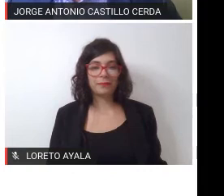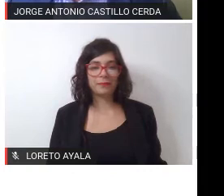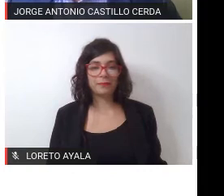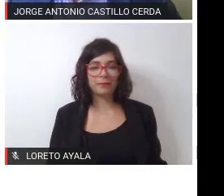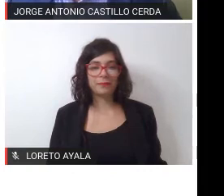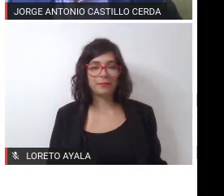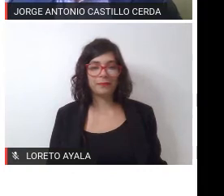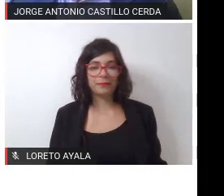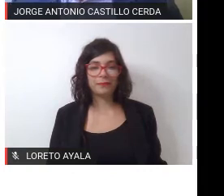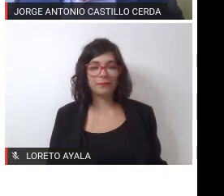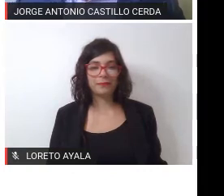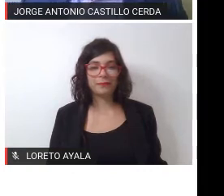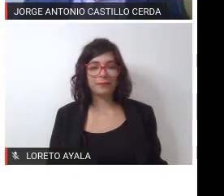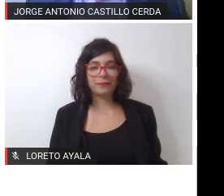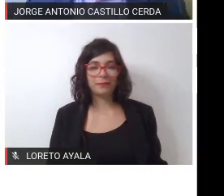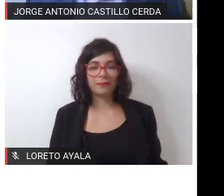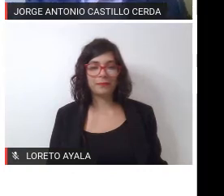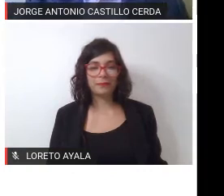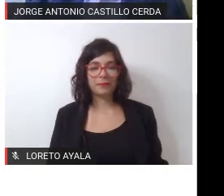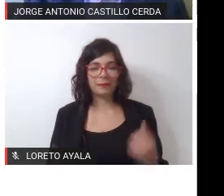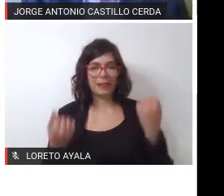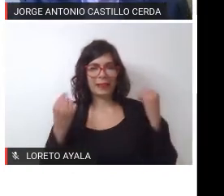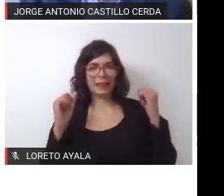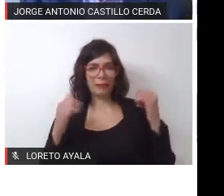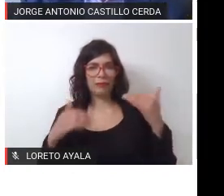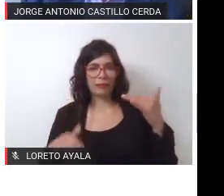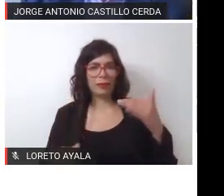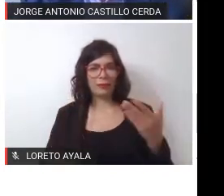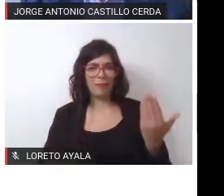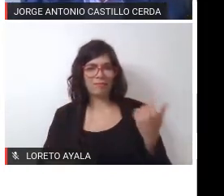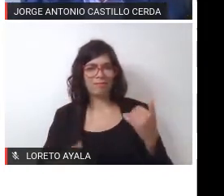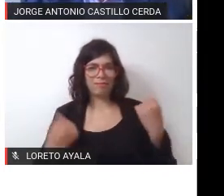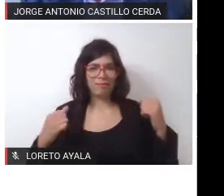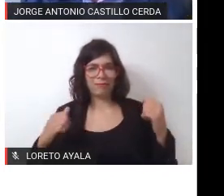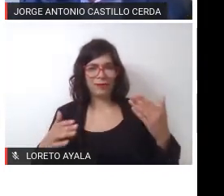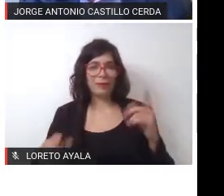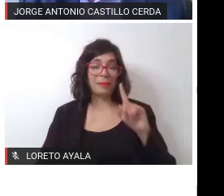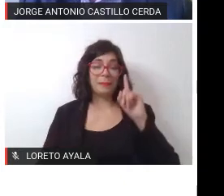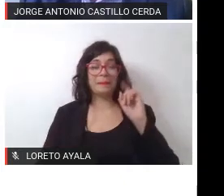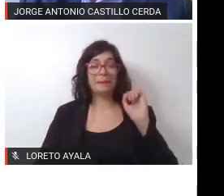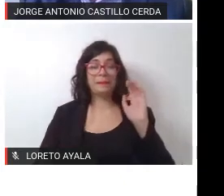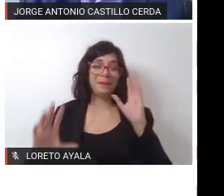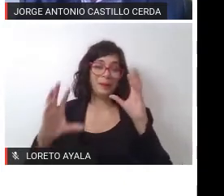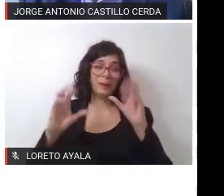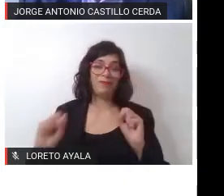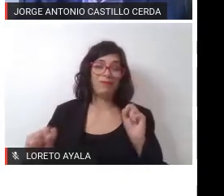Muy bien. El deporte es importante. Dale, Bobby, tira. Allá va.